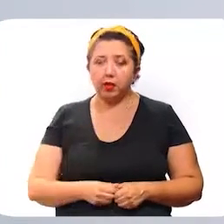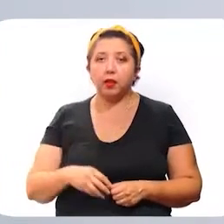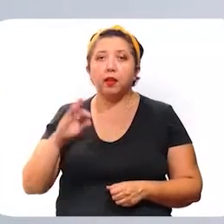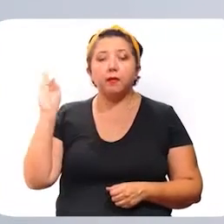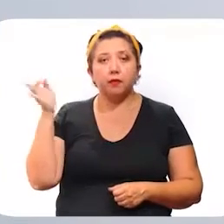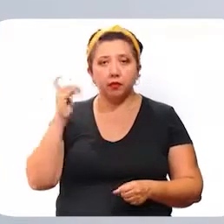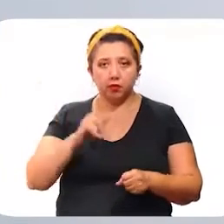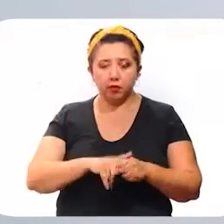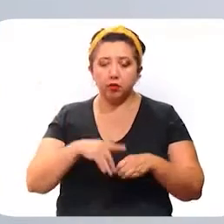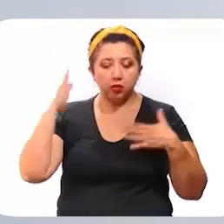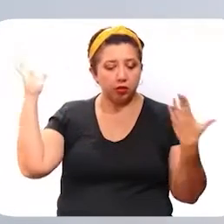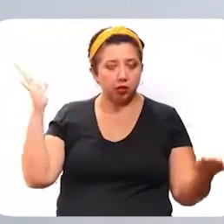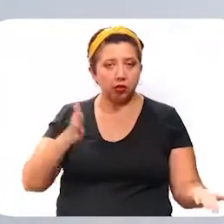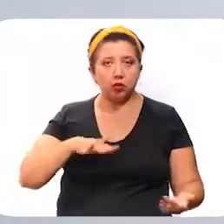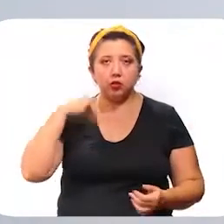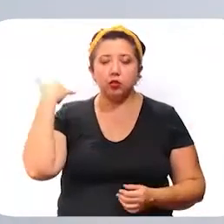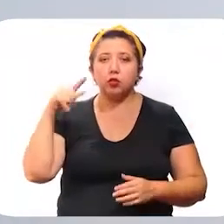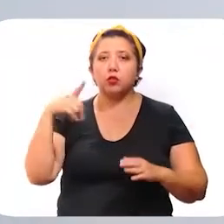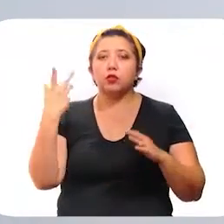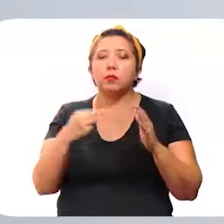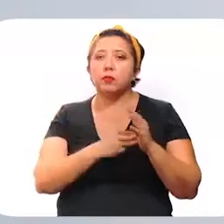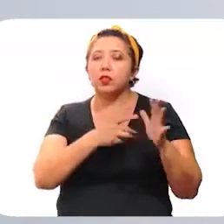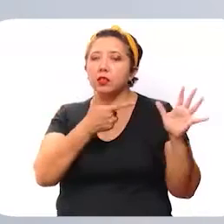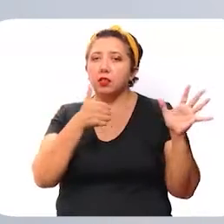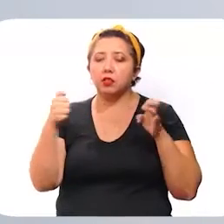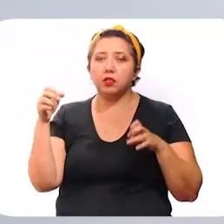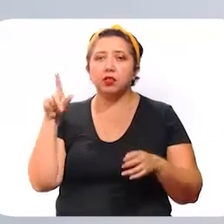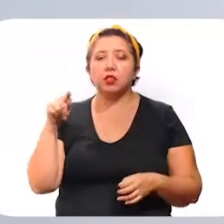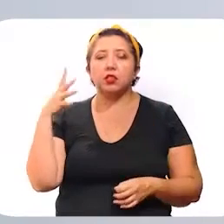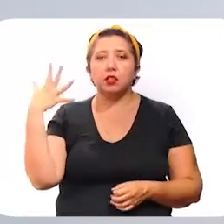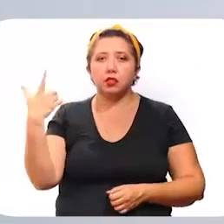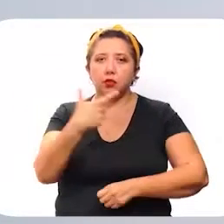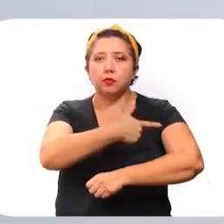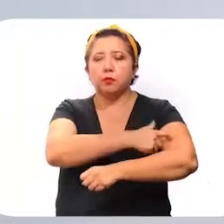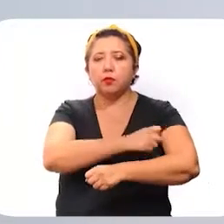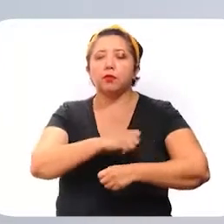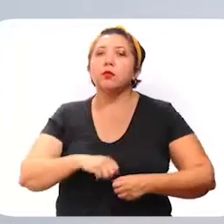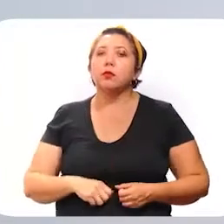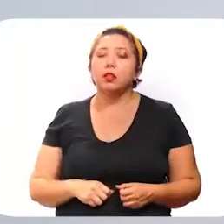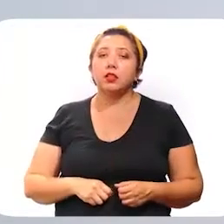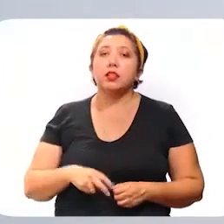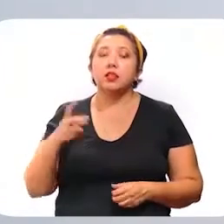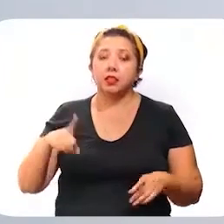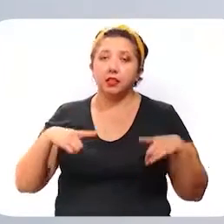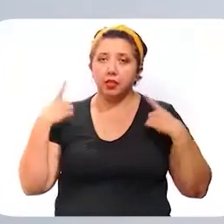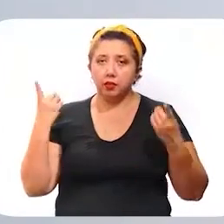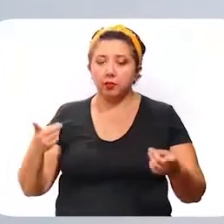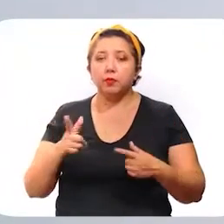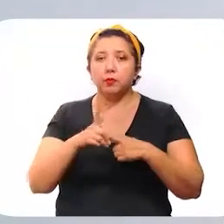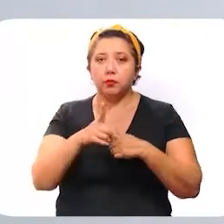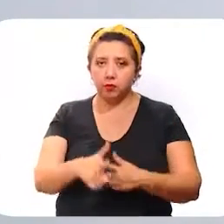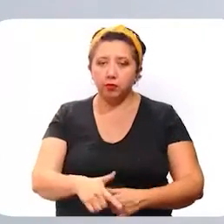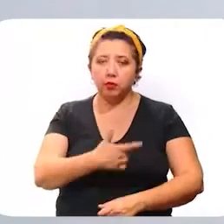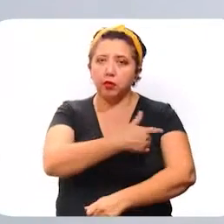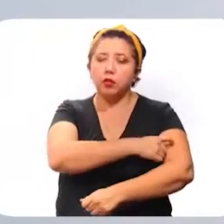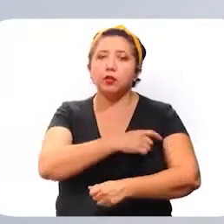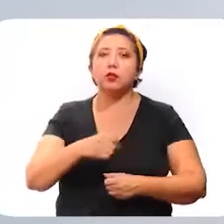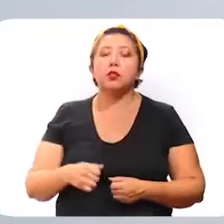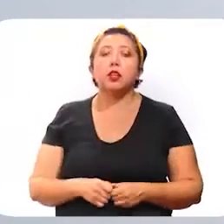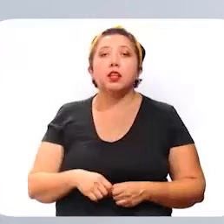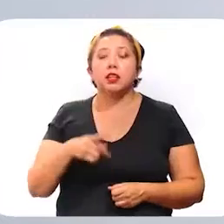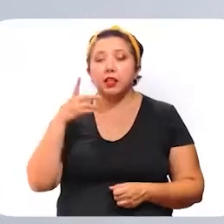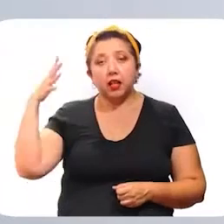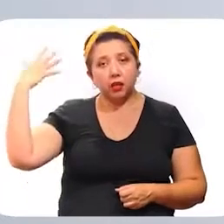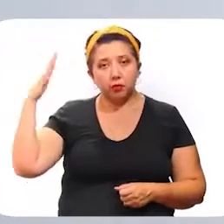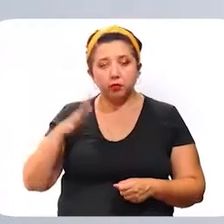la Federación, arribaron a Yucatán 12.675 vacunas contra el coronavirus, destinadas a continuar con la aplicación de las